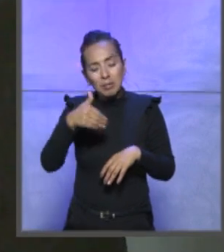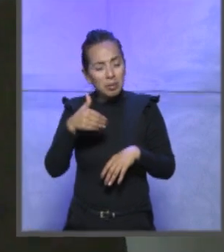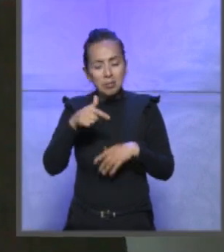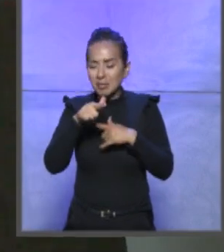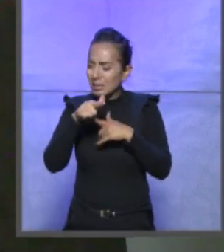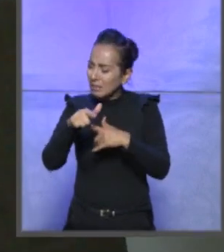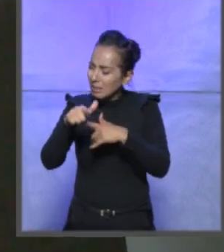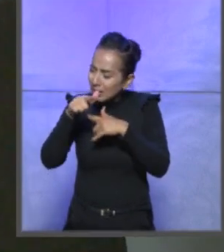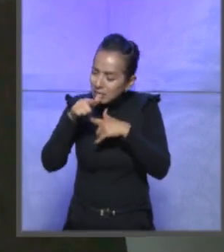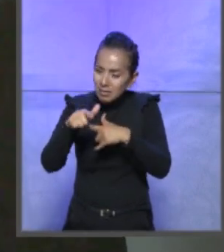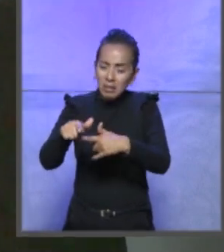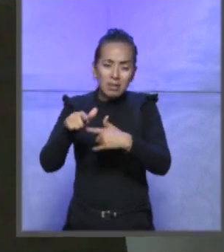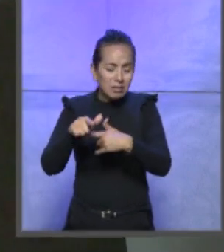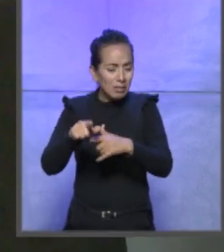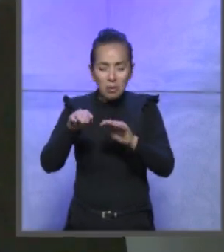aún sigue habiendo